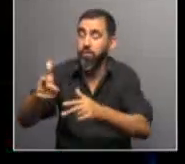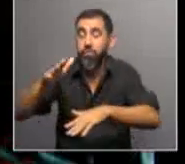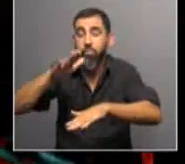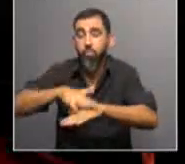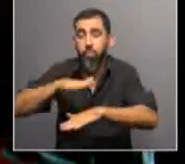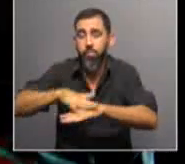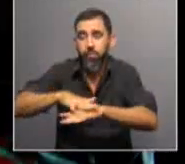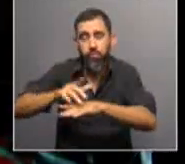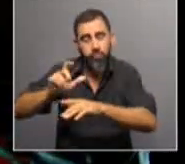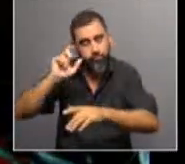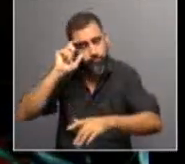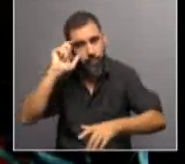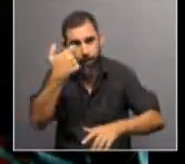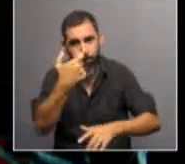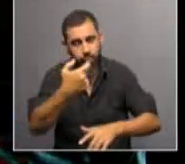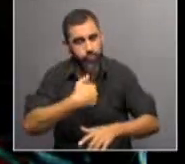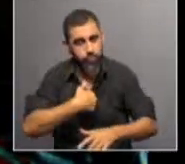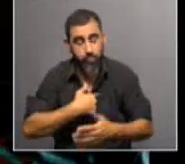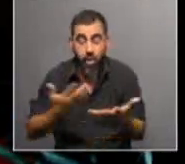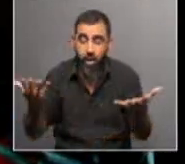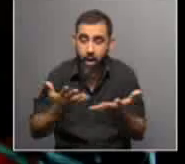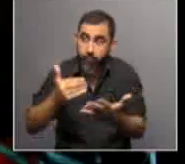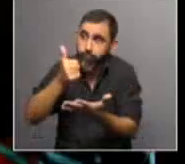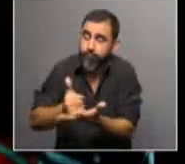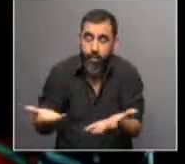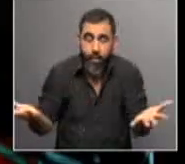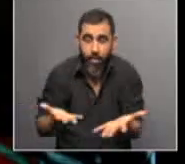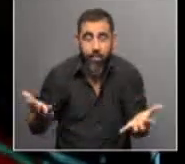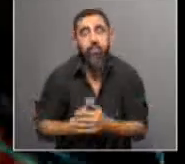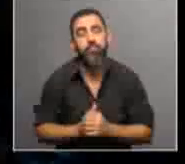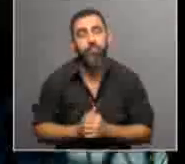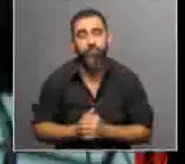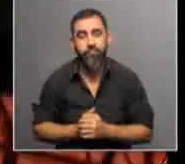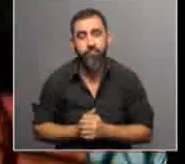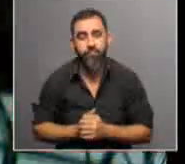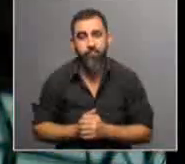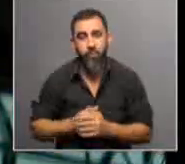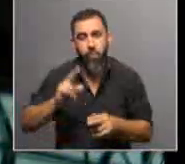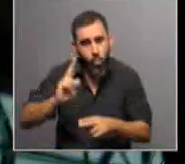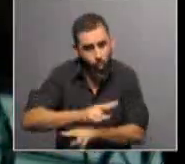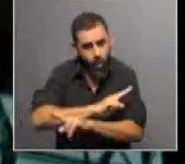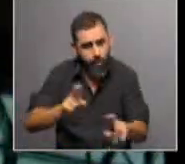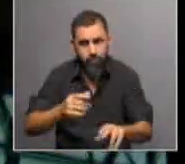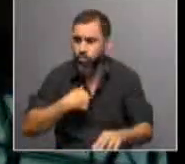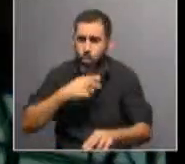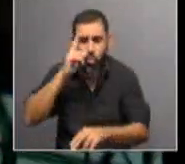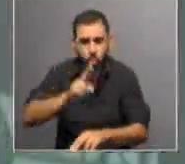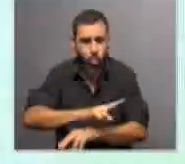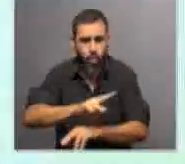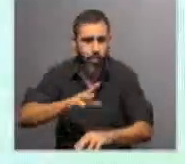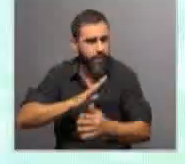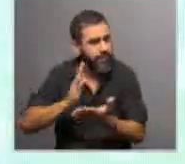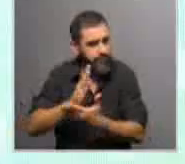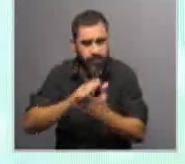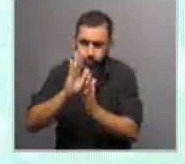momento empezar a cambiarme. Y ya, ahora estoy acá. Y después no pasaste siempre, más por eso. Siempre estoy subiendo, ¿entendés?